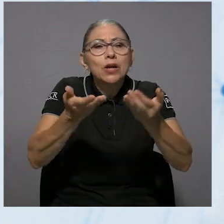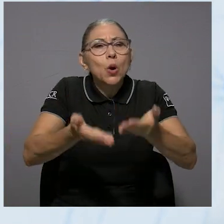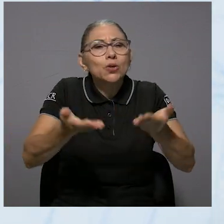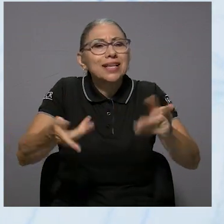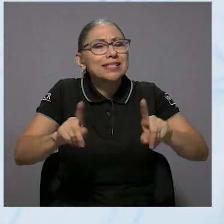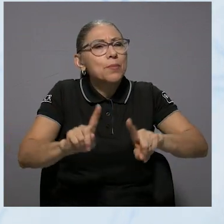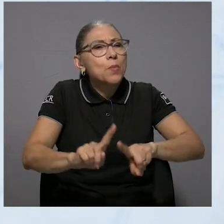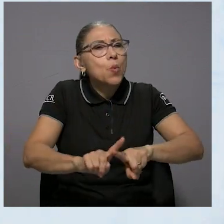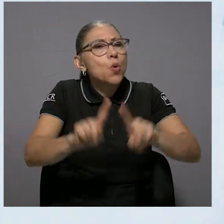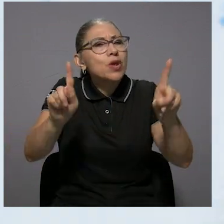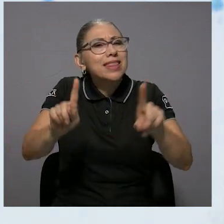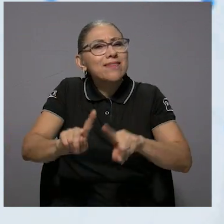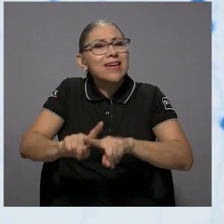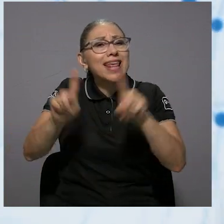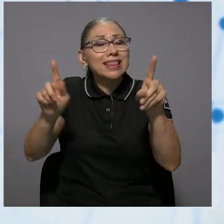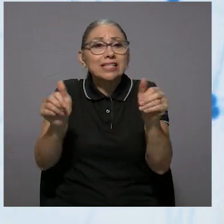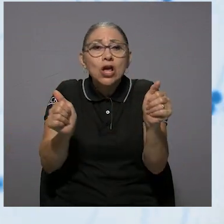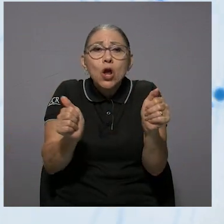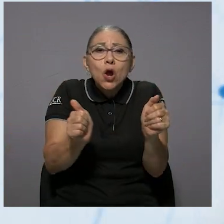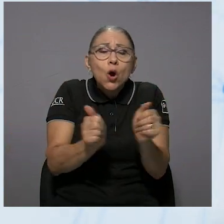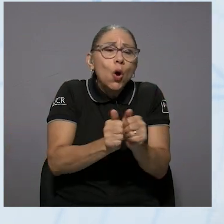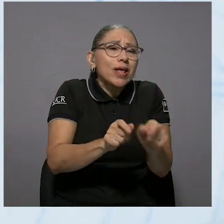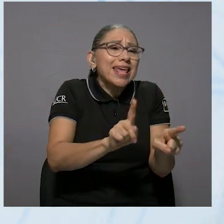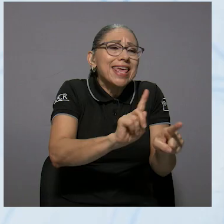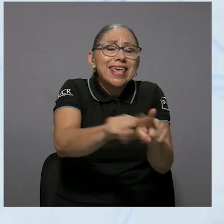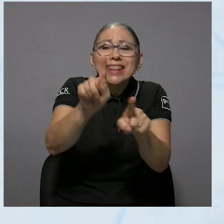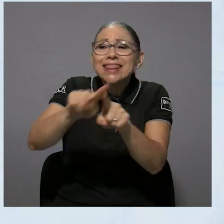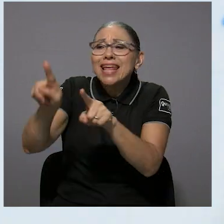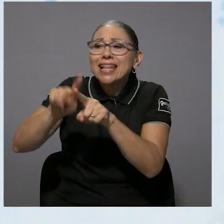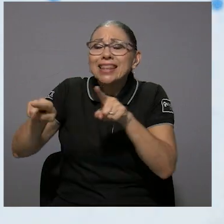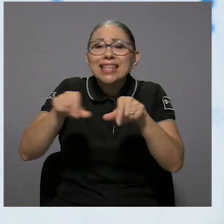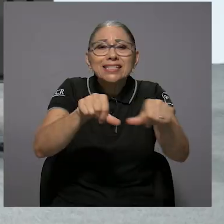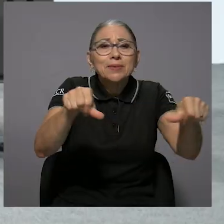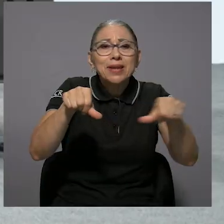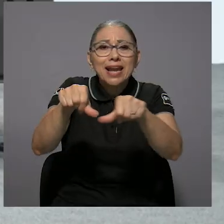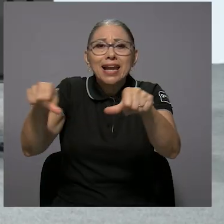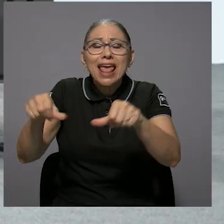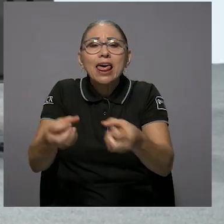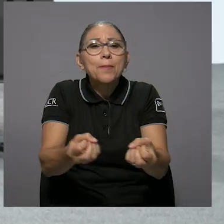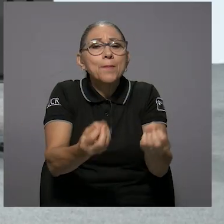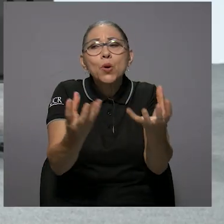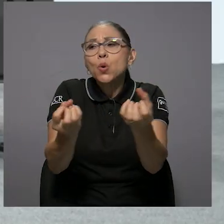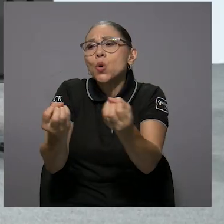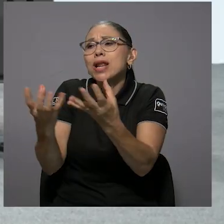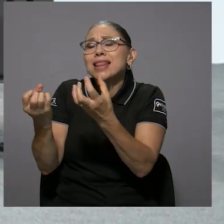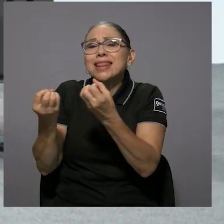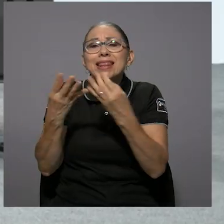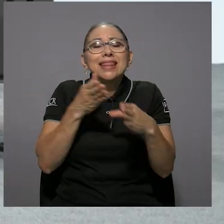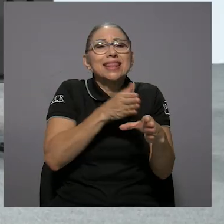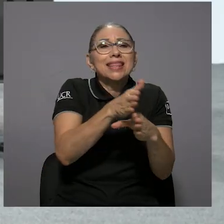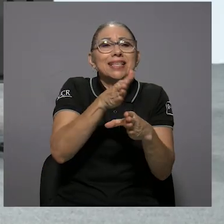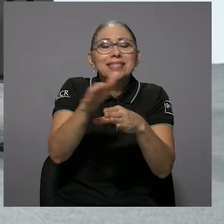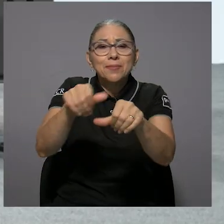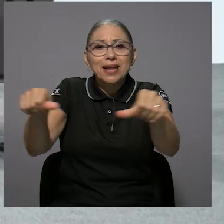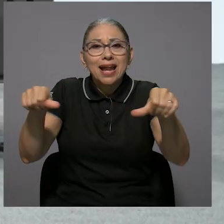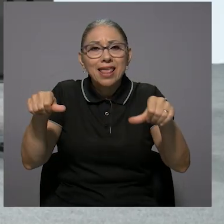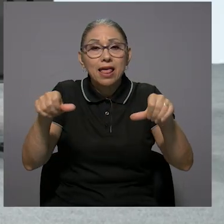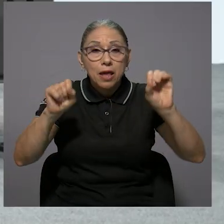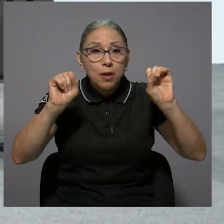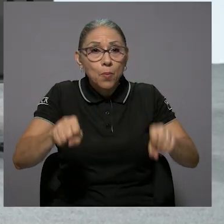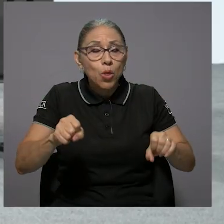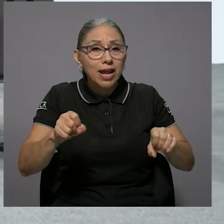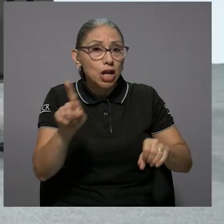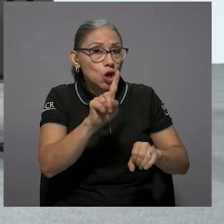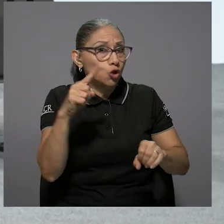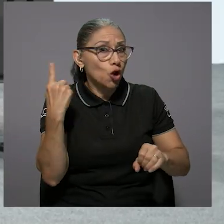muy diferentes desde la interdisciplinaridad, la pluridisciplinaridad y poder incluso no solamente